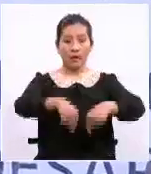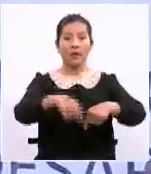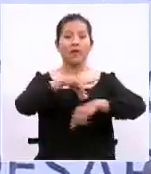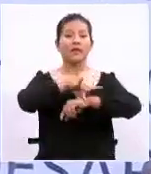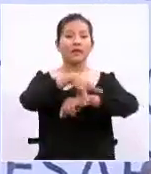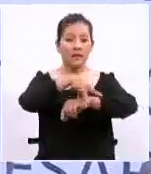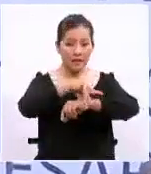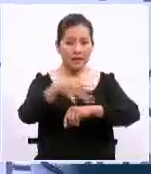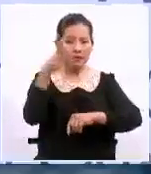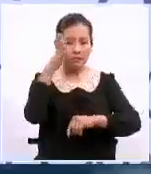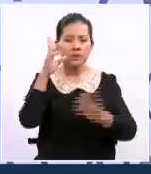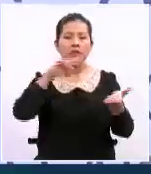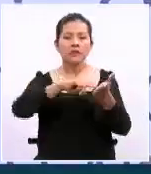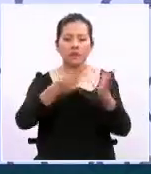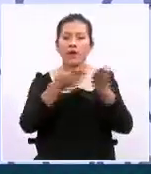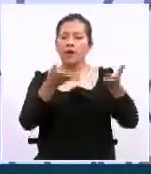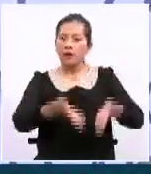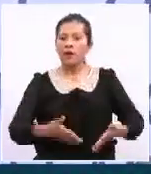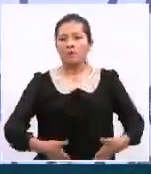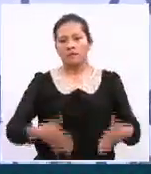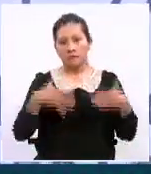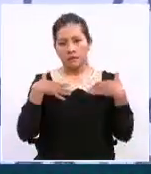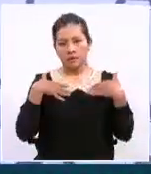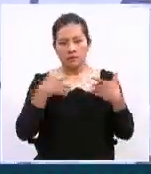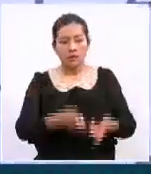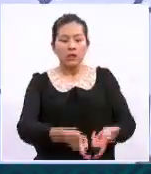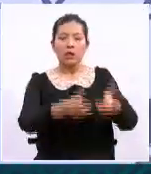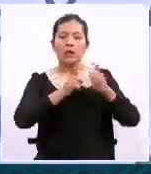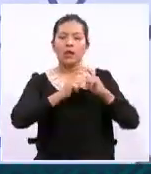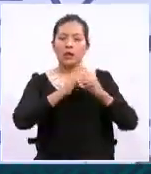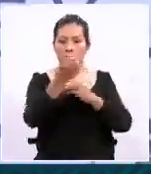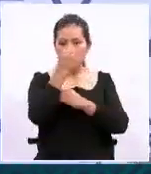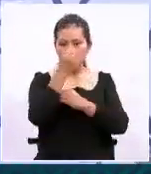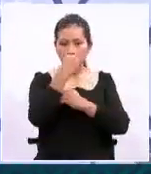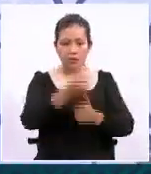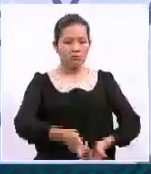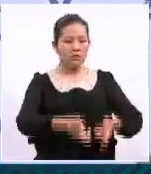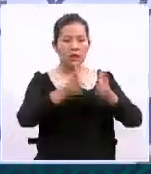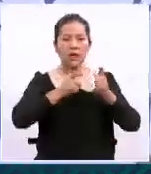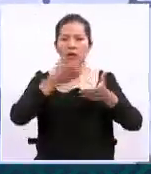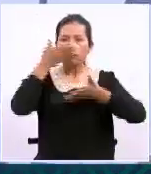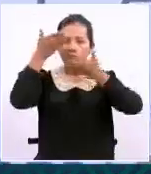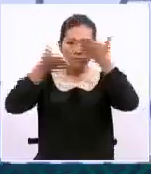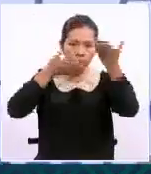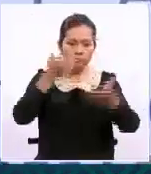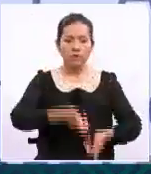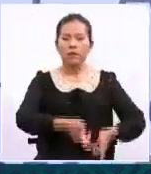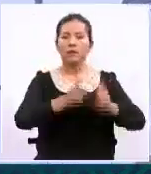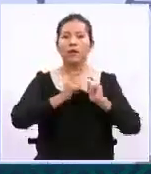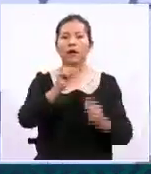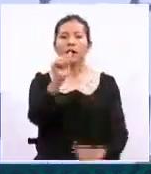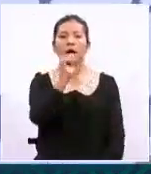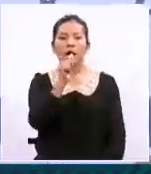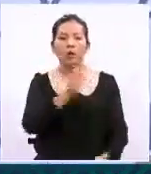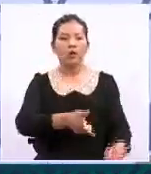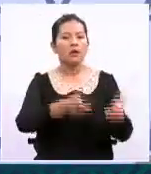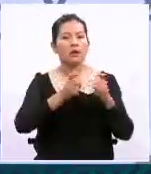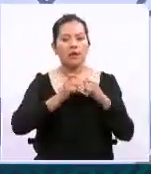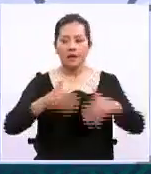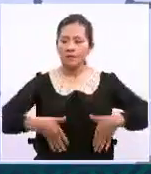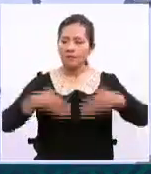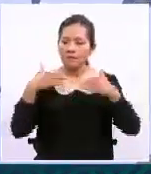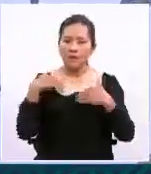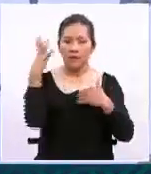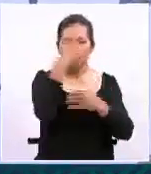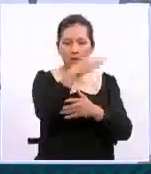es un ser vivo, nos da comida, nos da aire, nos da agua, nos da vida, nos da paisaje, nos